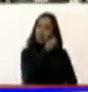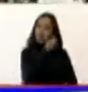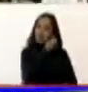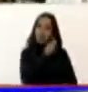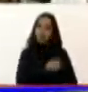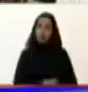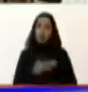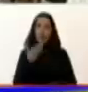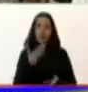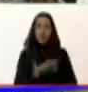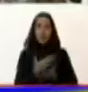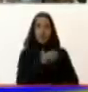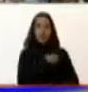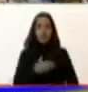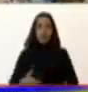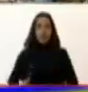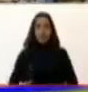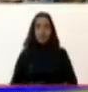Gracias, presidente.